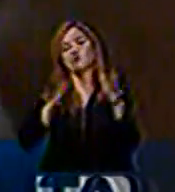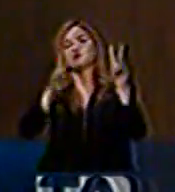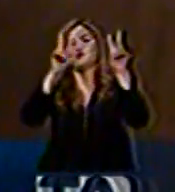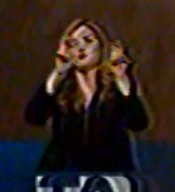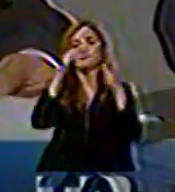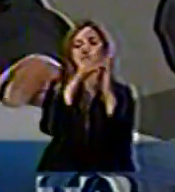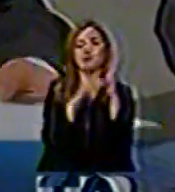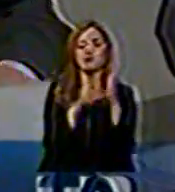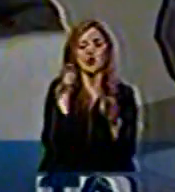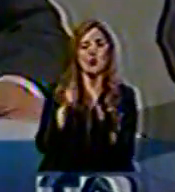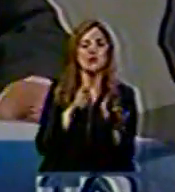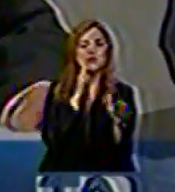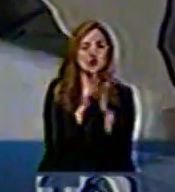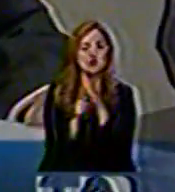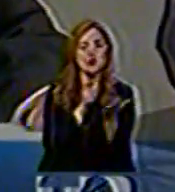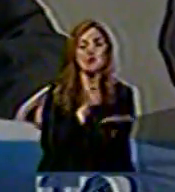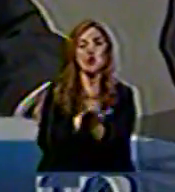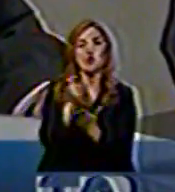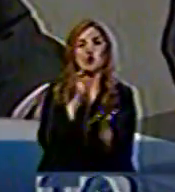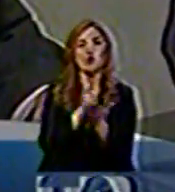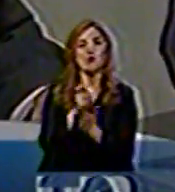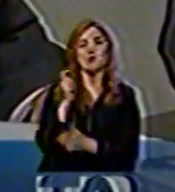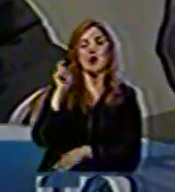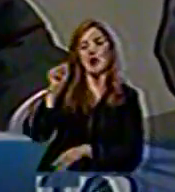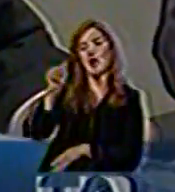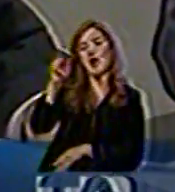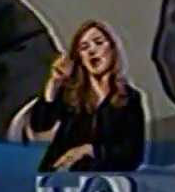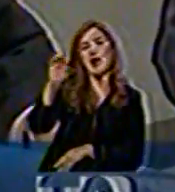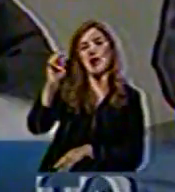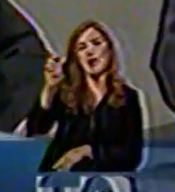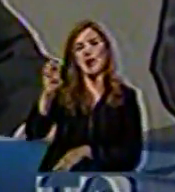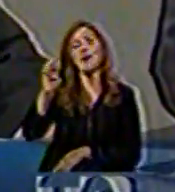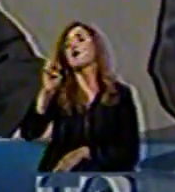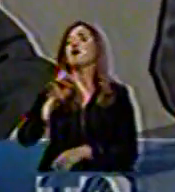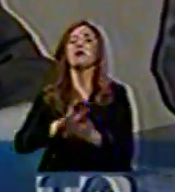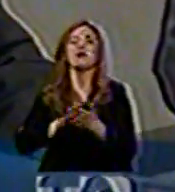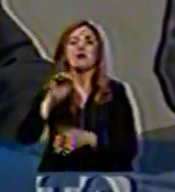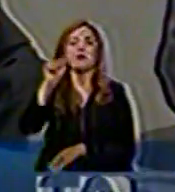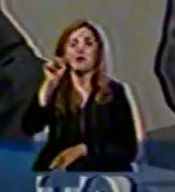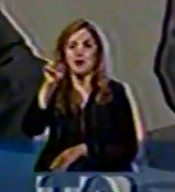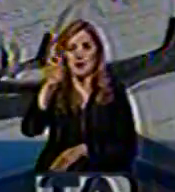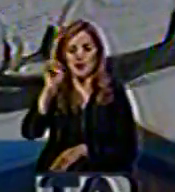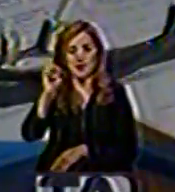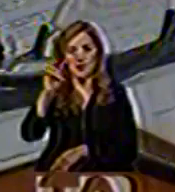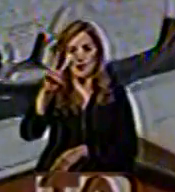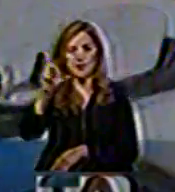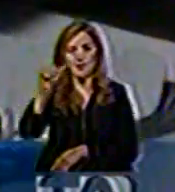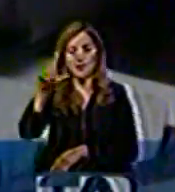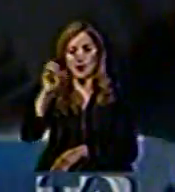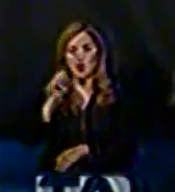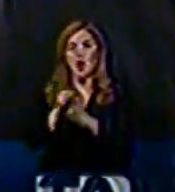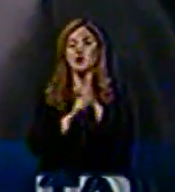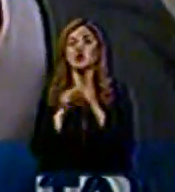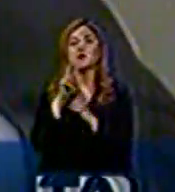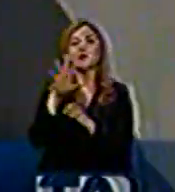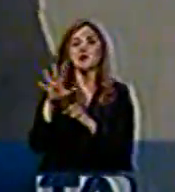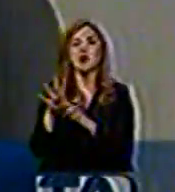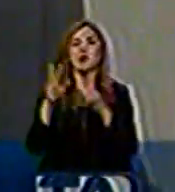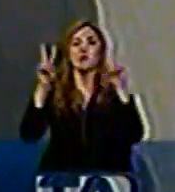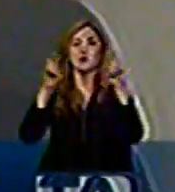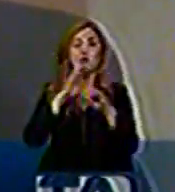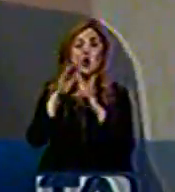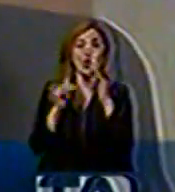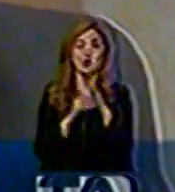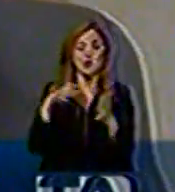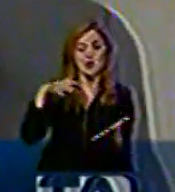lista de jueces que denuncian persecución es el de Manuel Arévalo. Casi 25 años de servicio hasta que en sus manos cayó el proceso en